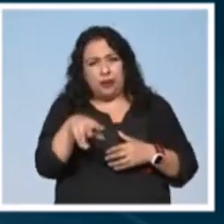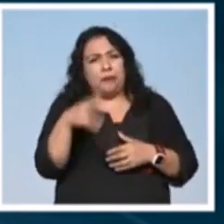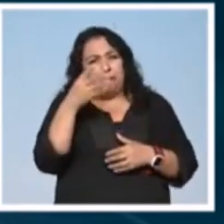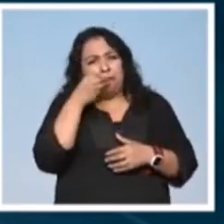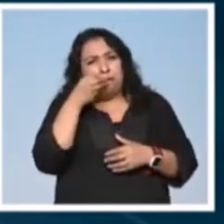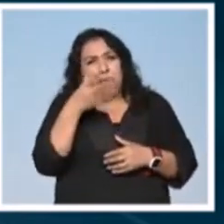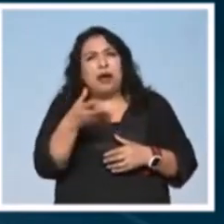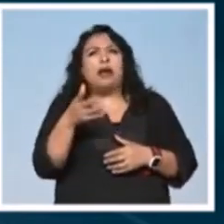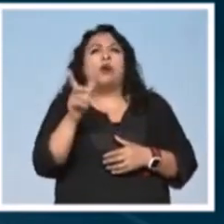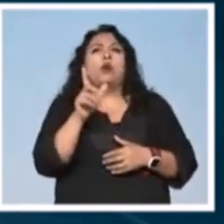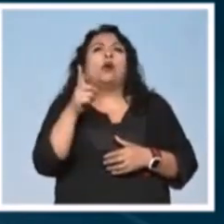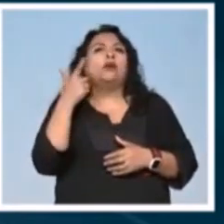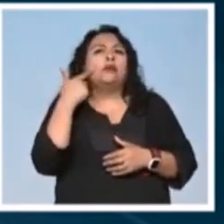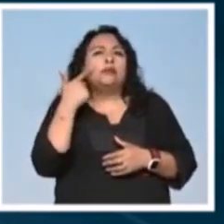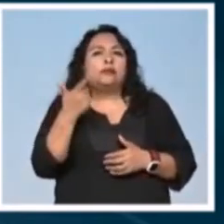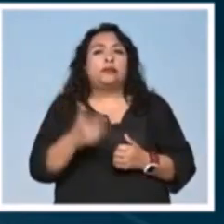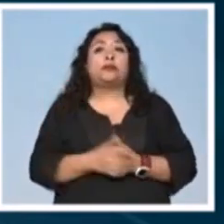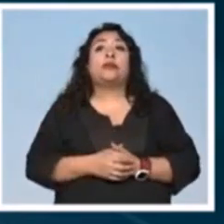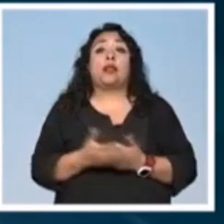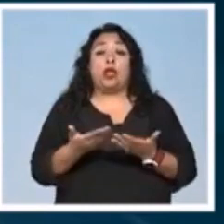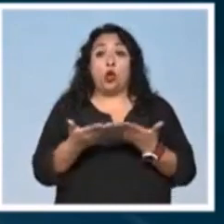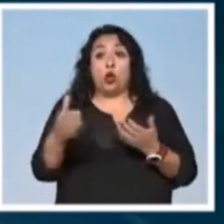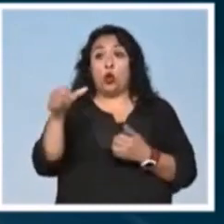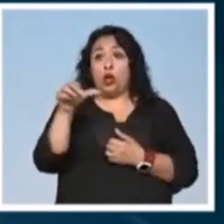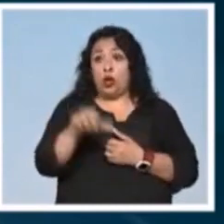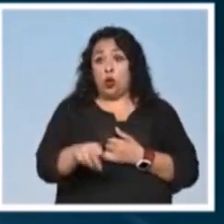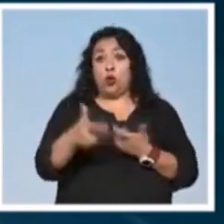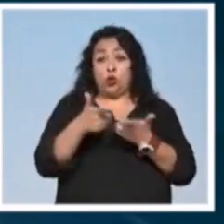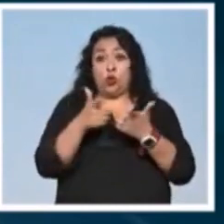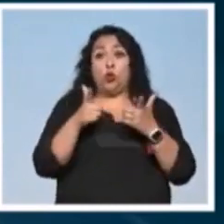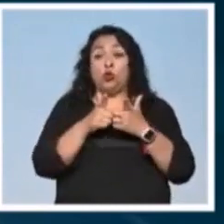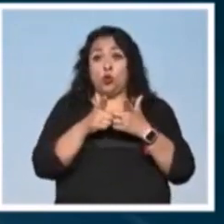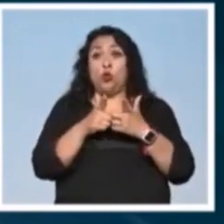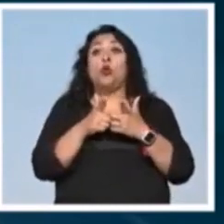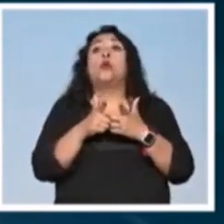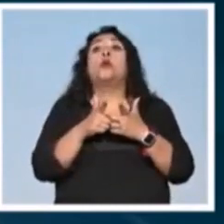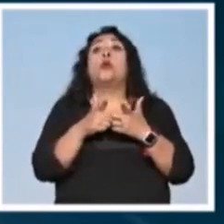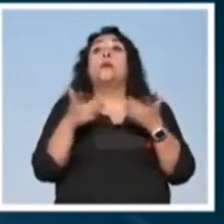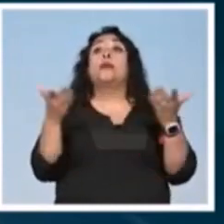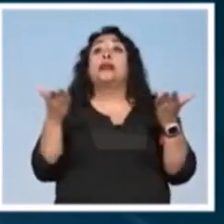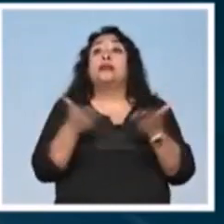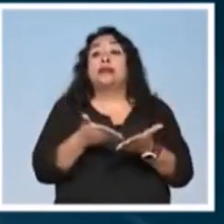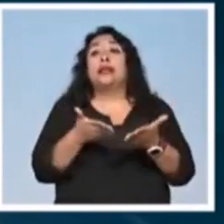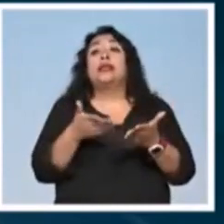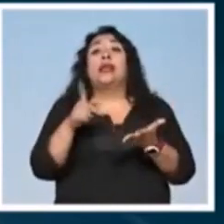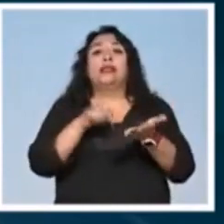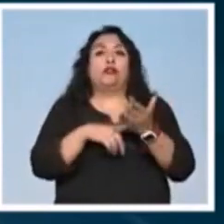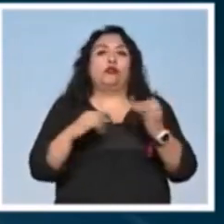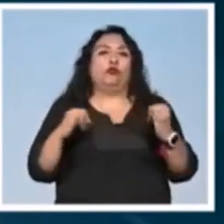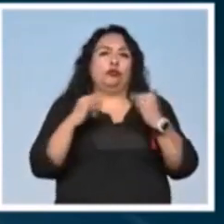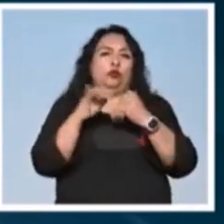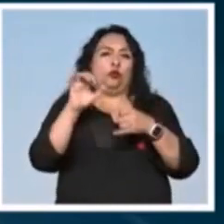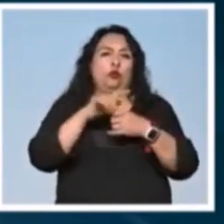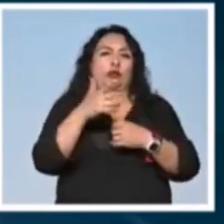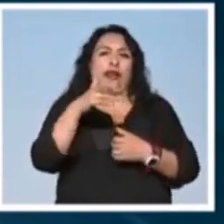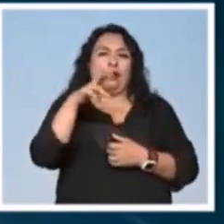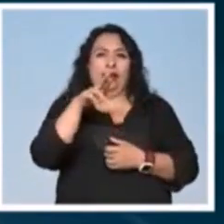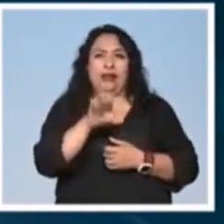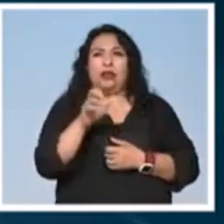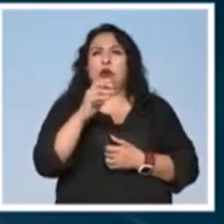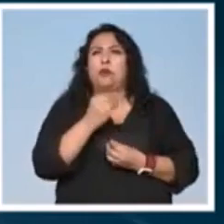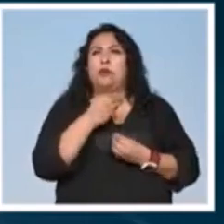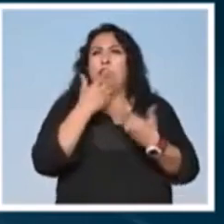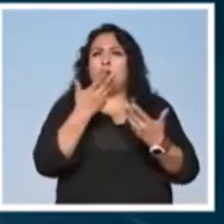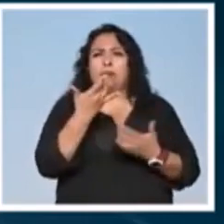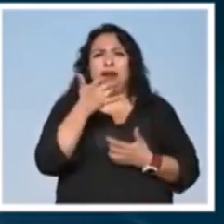suculenta a la hora de disfrutarla. Actualmente, la compañía se encuentra presentando en el Instituto Cultural Helénico el poema